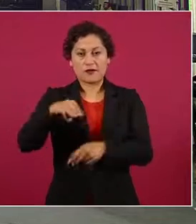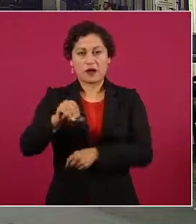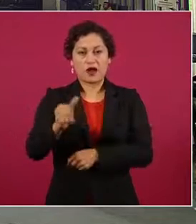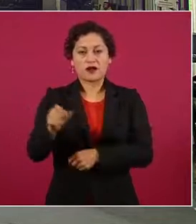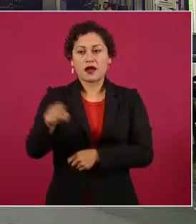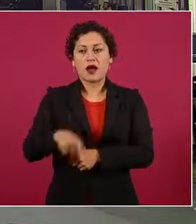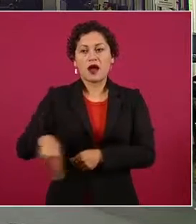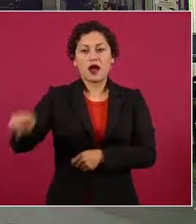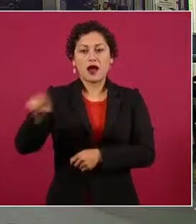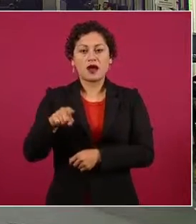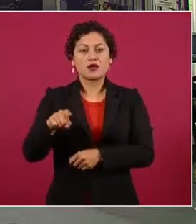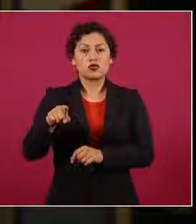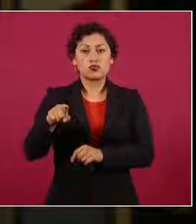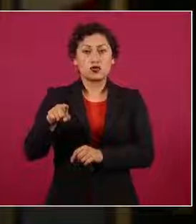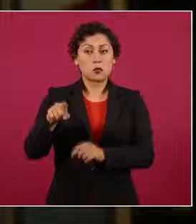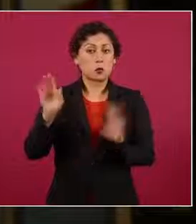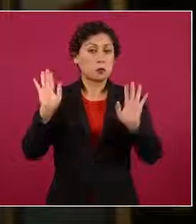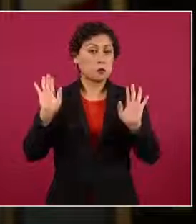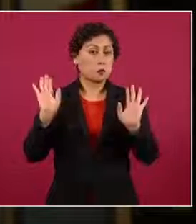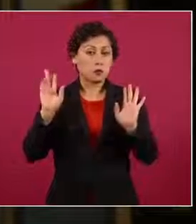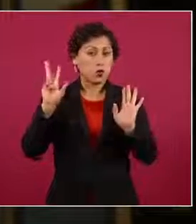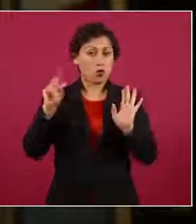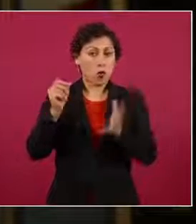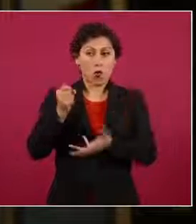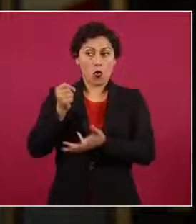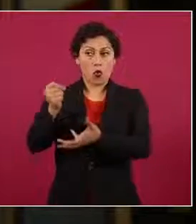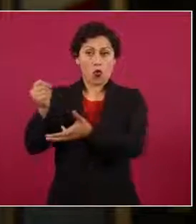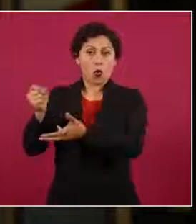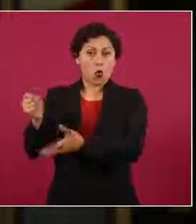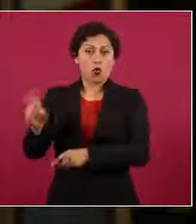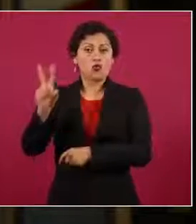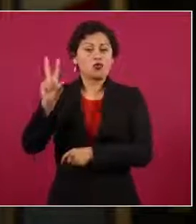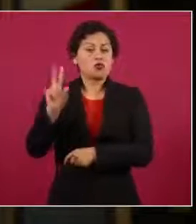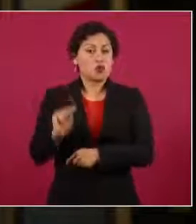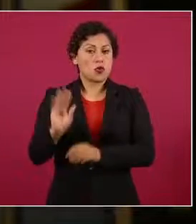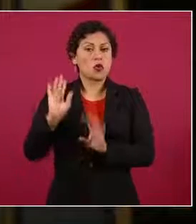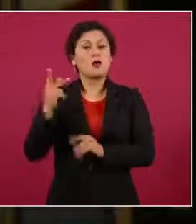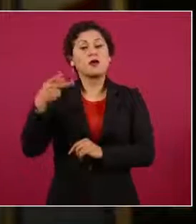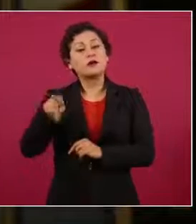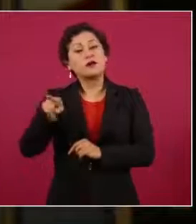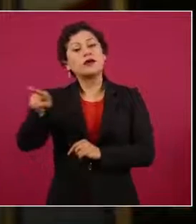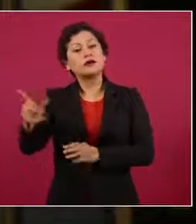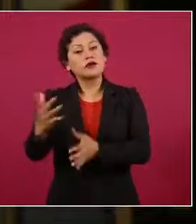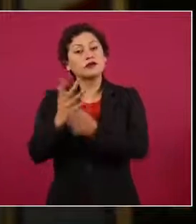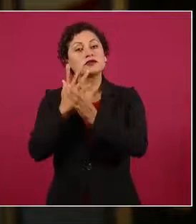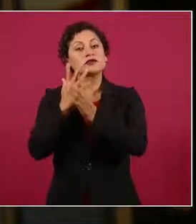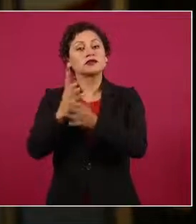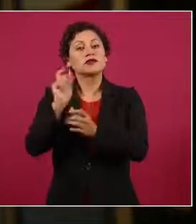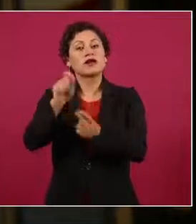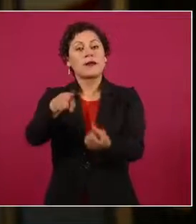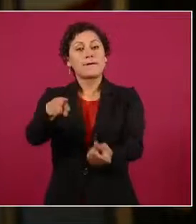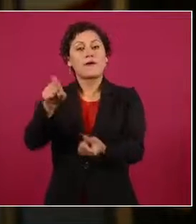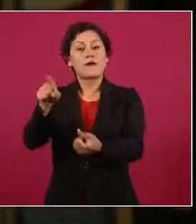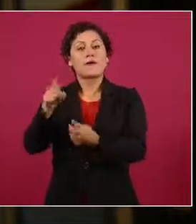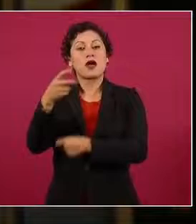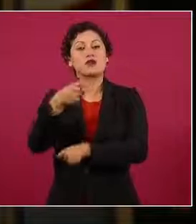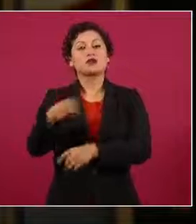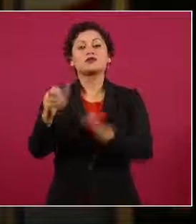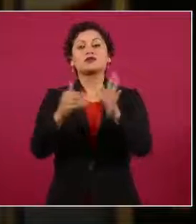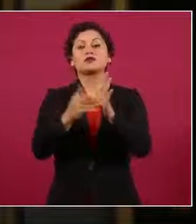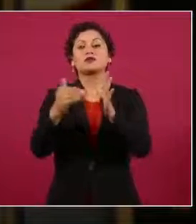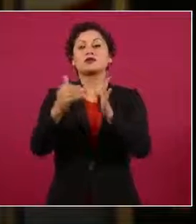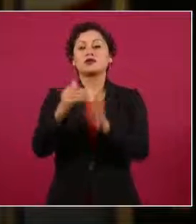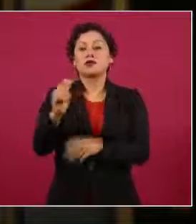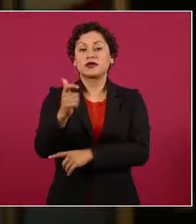estar financiando a estos grupos, pero reconocieron que han tenido ingresos por más de 200 millones de pesos, que son los únicos